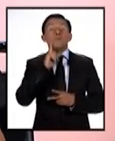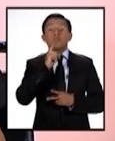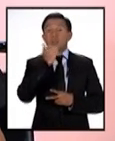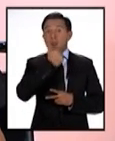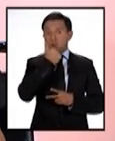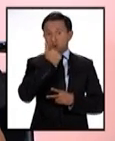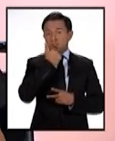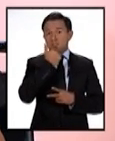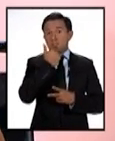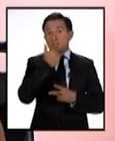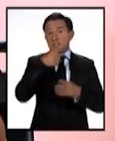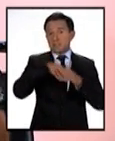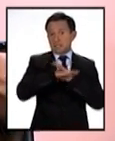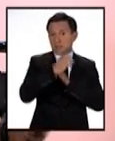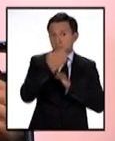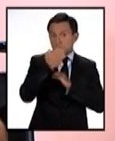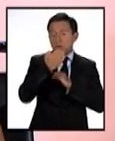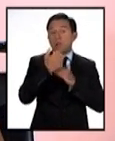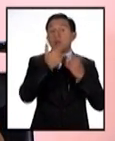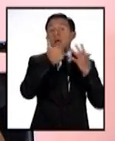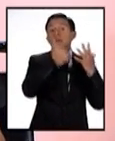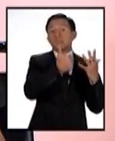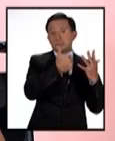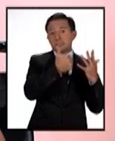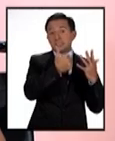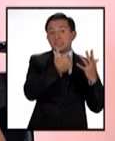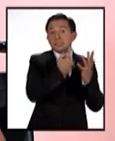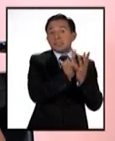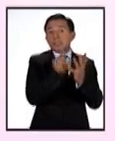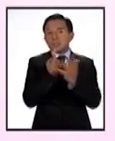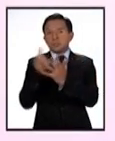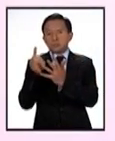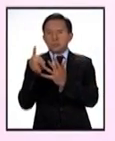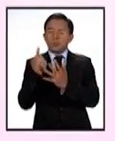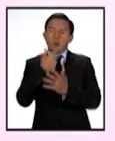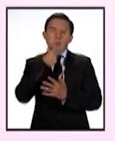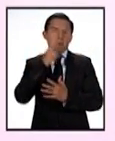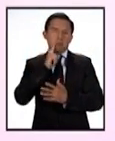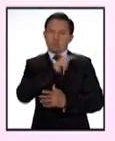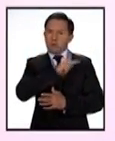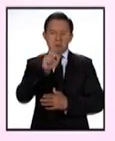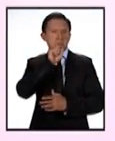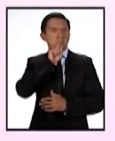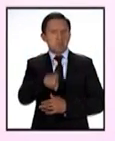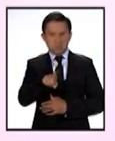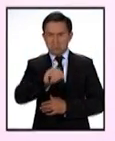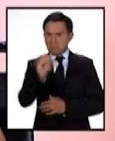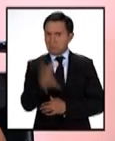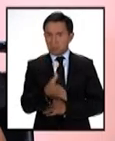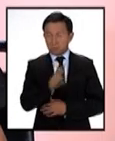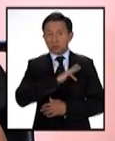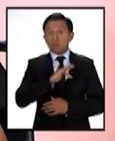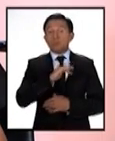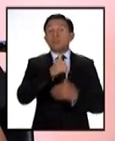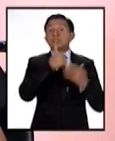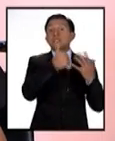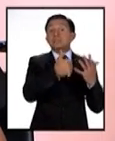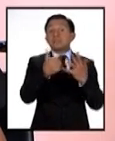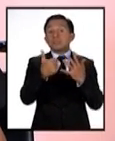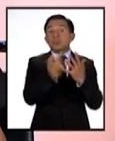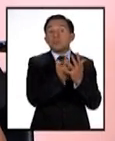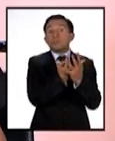circunstancia, esta violencia permea tanto a hombres como a mujeres, 1 de cada 6 alumnos o alumnas estaría siendo un